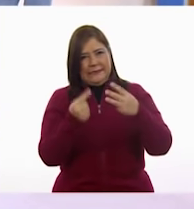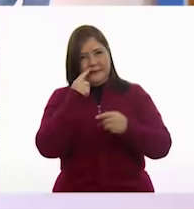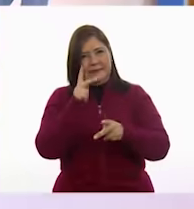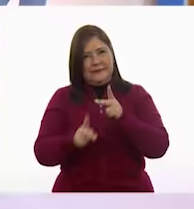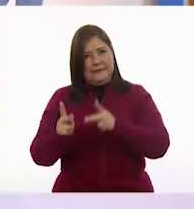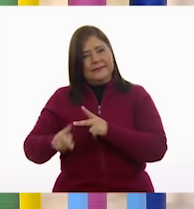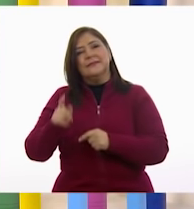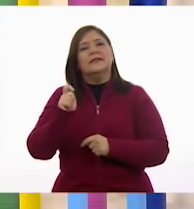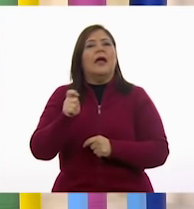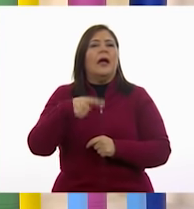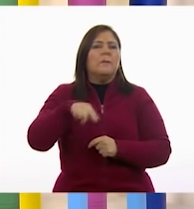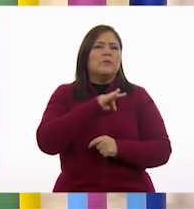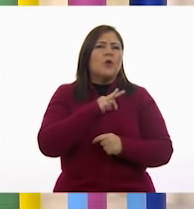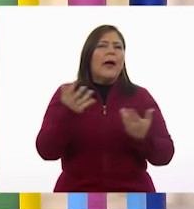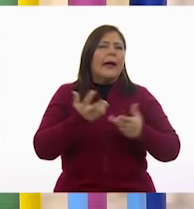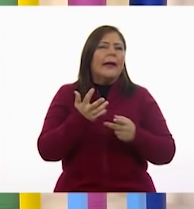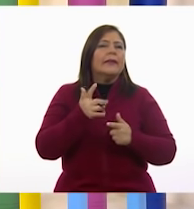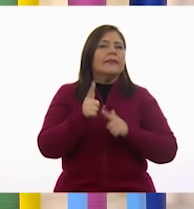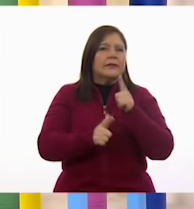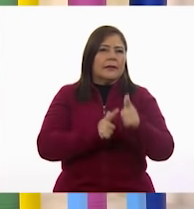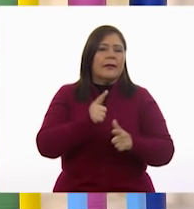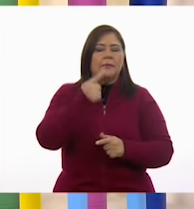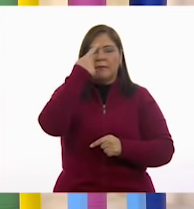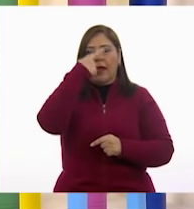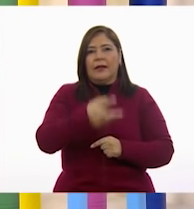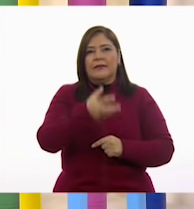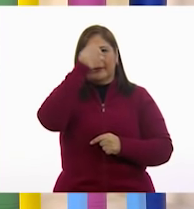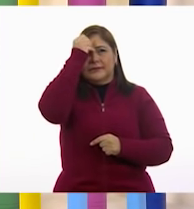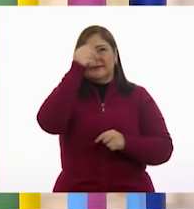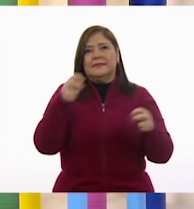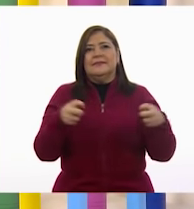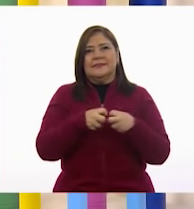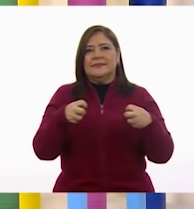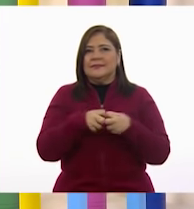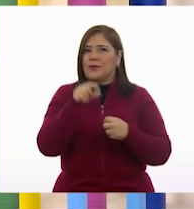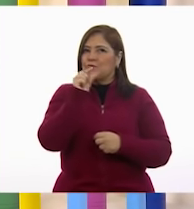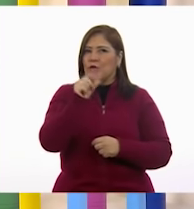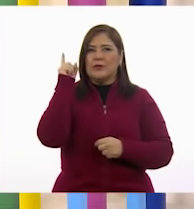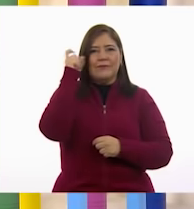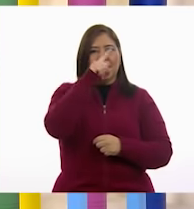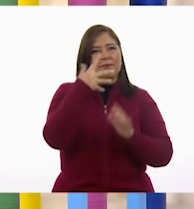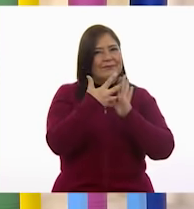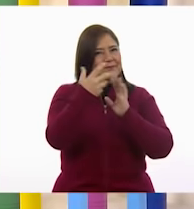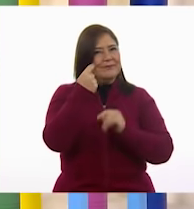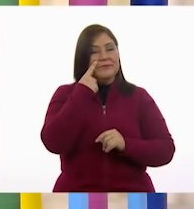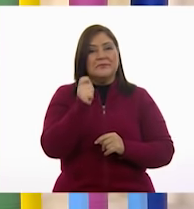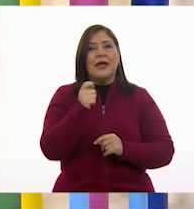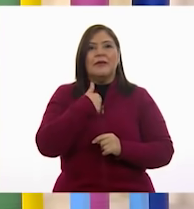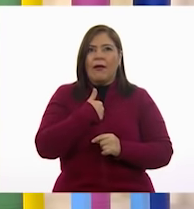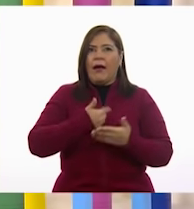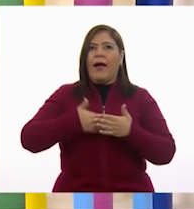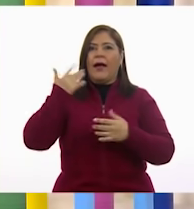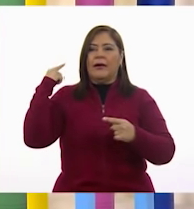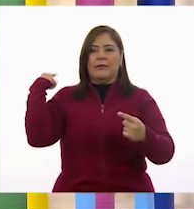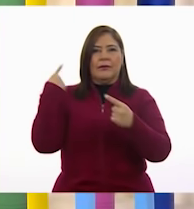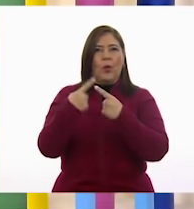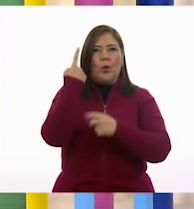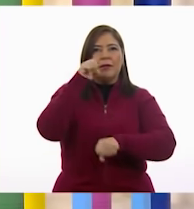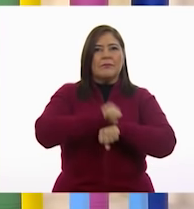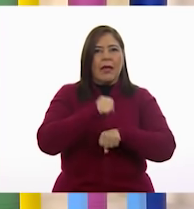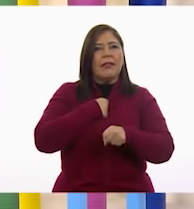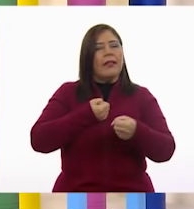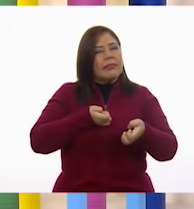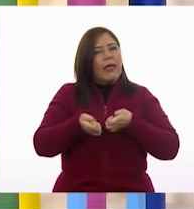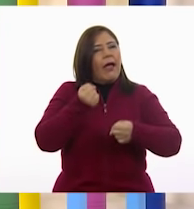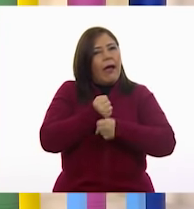muy despacio, uh-huh, para aprendérnoslo. ¡Qué nervios! Está complicado. Y eso que ensayé toda la semana y aún así me